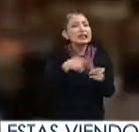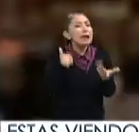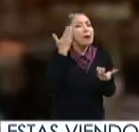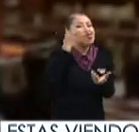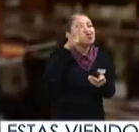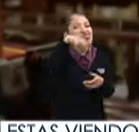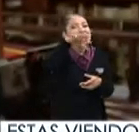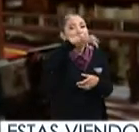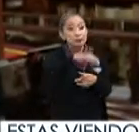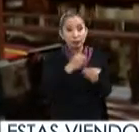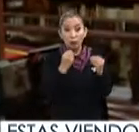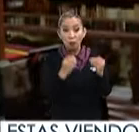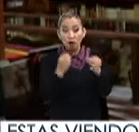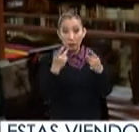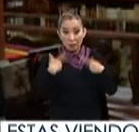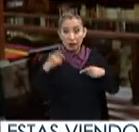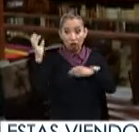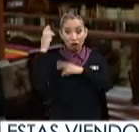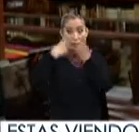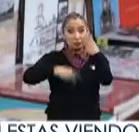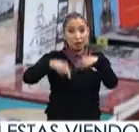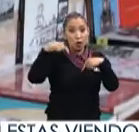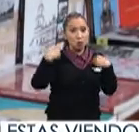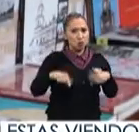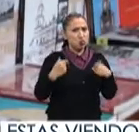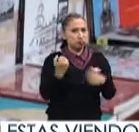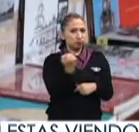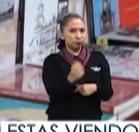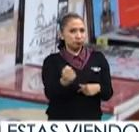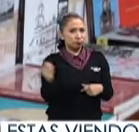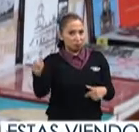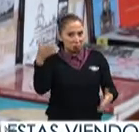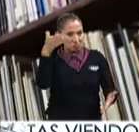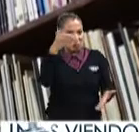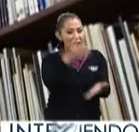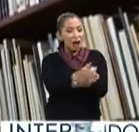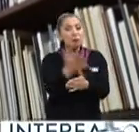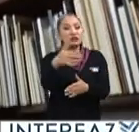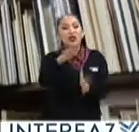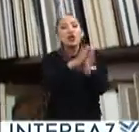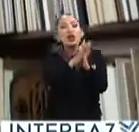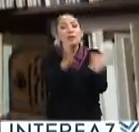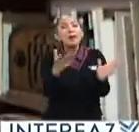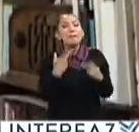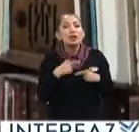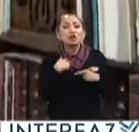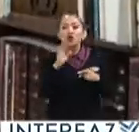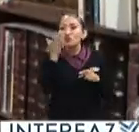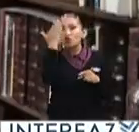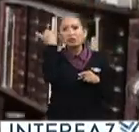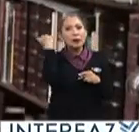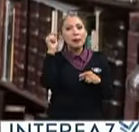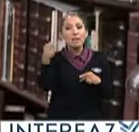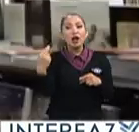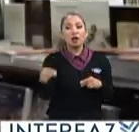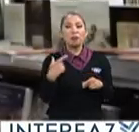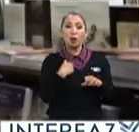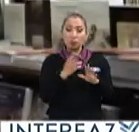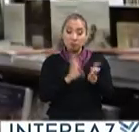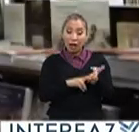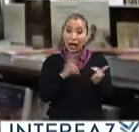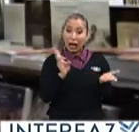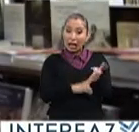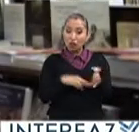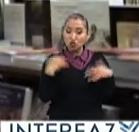librerías. Muchos son los personajes ilustres que han recurrido a sus servicios buscando libros de autores poco conocidos, pero con un gran